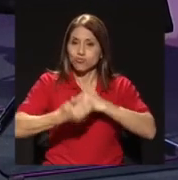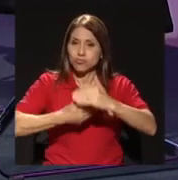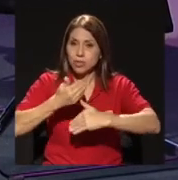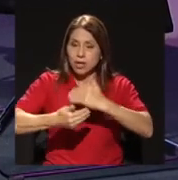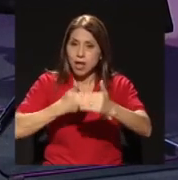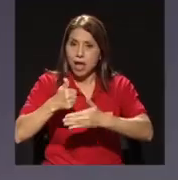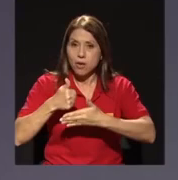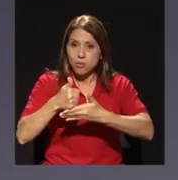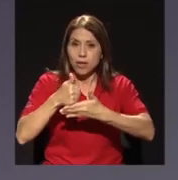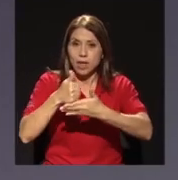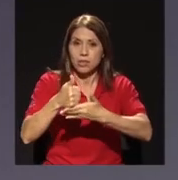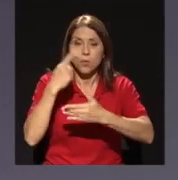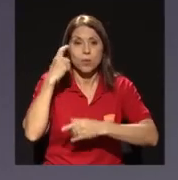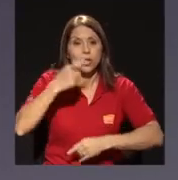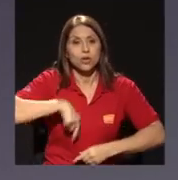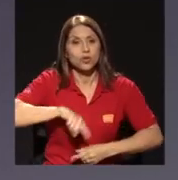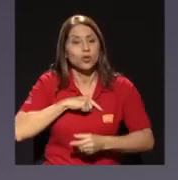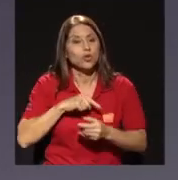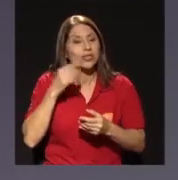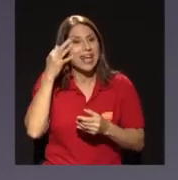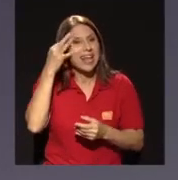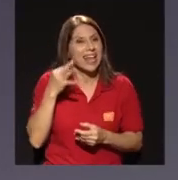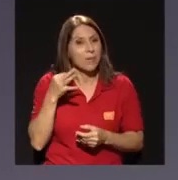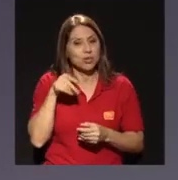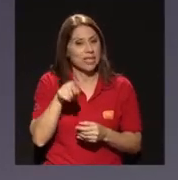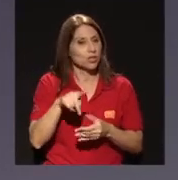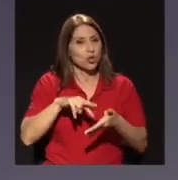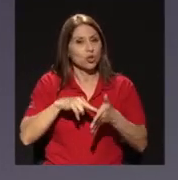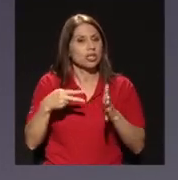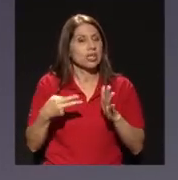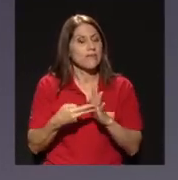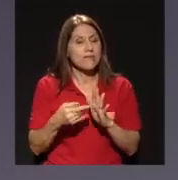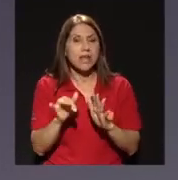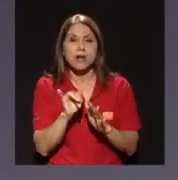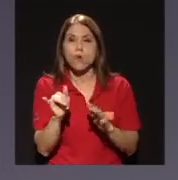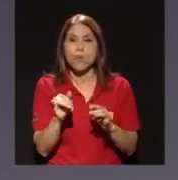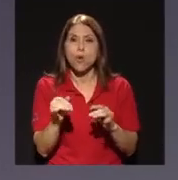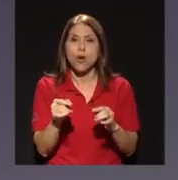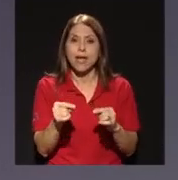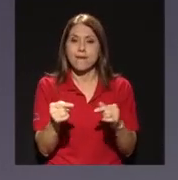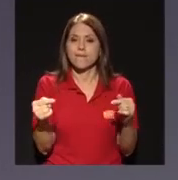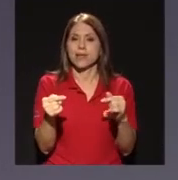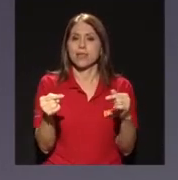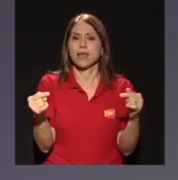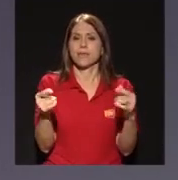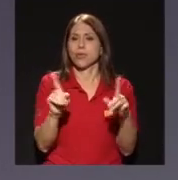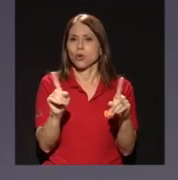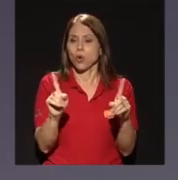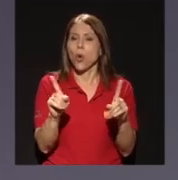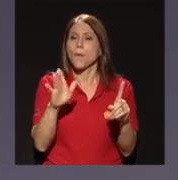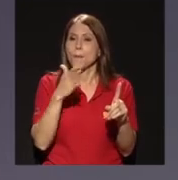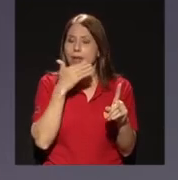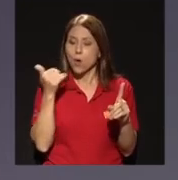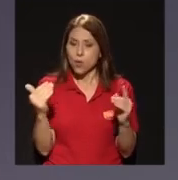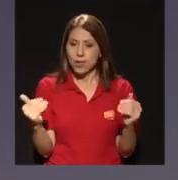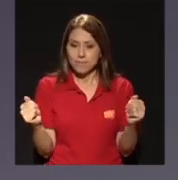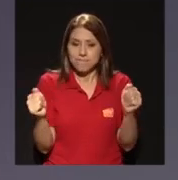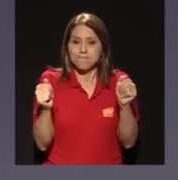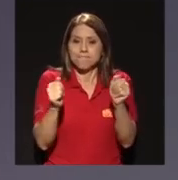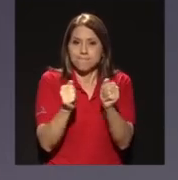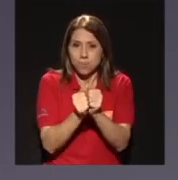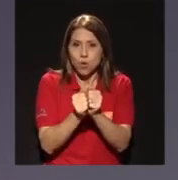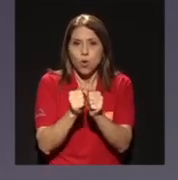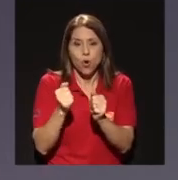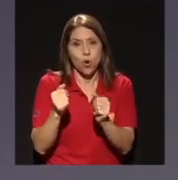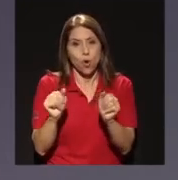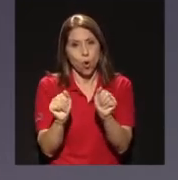porque nosotros creemos que esto no es una cuestión de enfrentamiento, sino más bien trabajar, ¿verdad?, hombro a hombro con los hombres